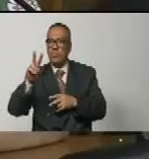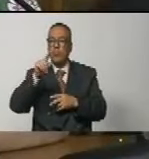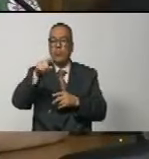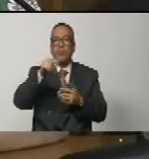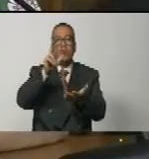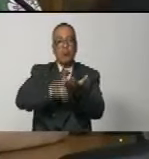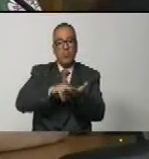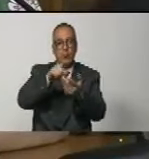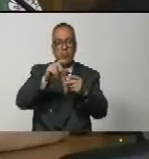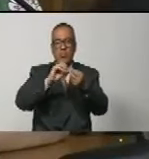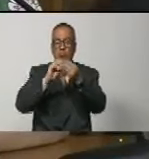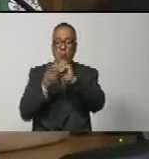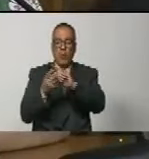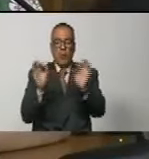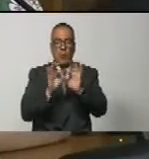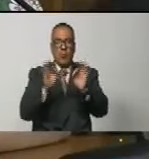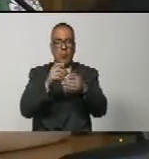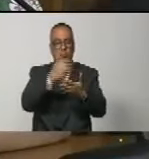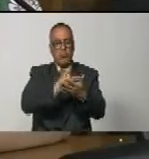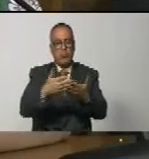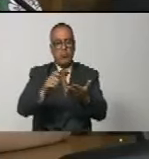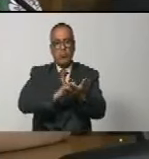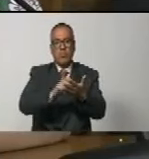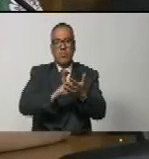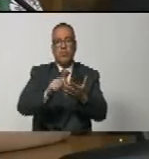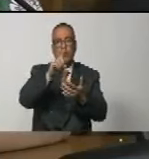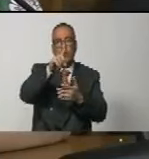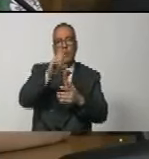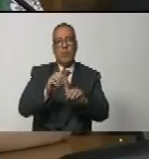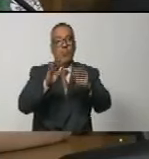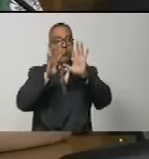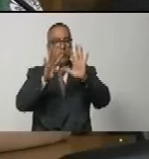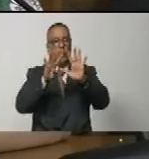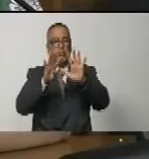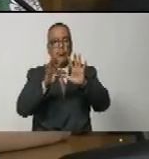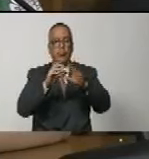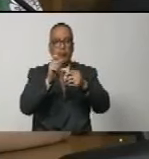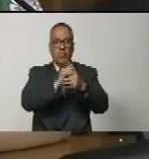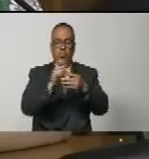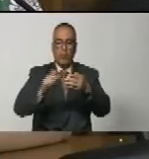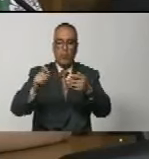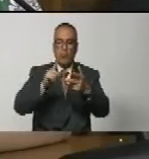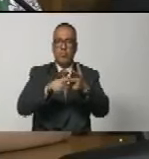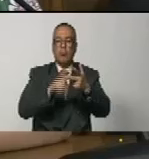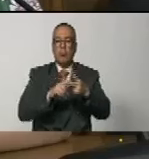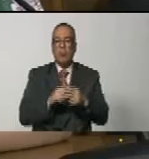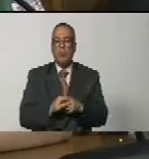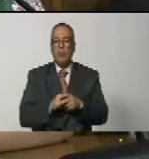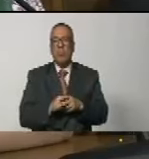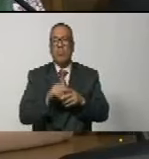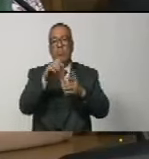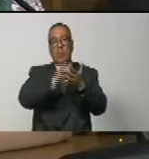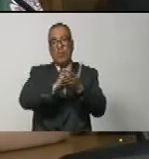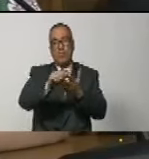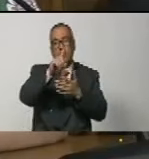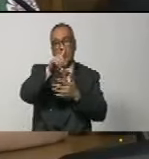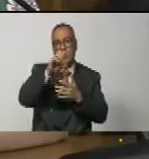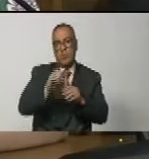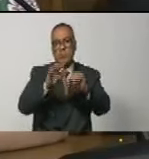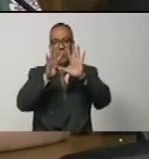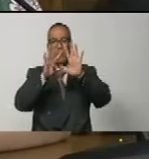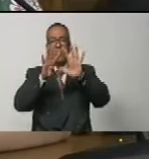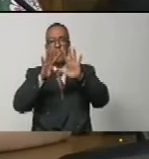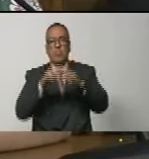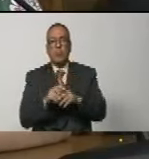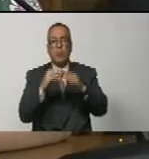Se sugiere aprobar sin modificación el contenido del artículo 109, el cual queda redactado en los siguientes términos. Artículo